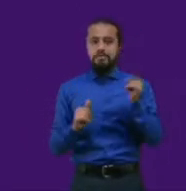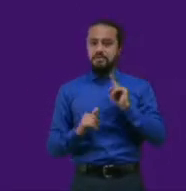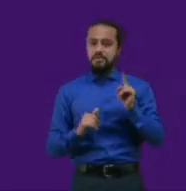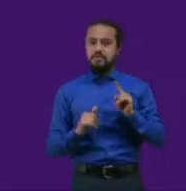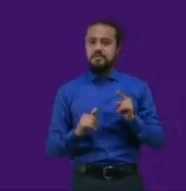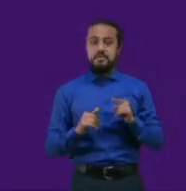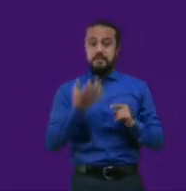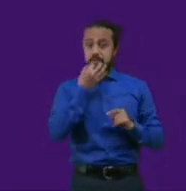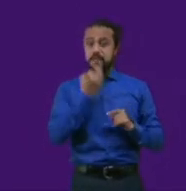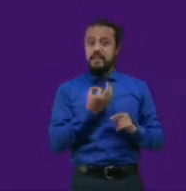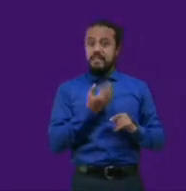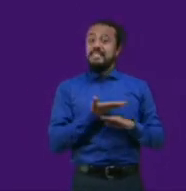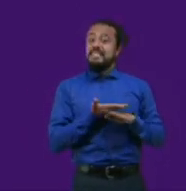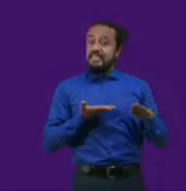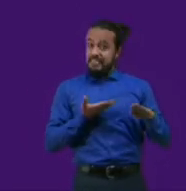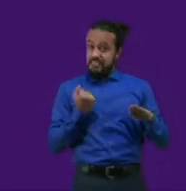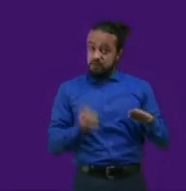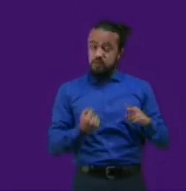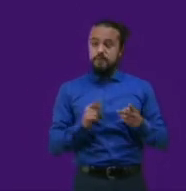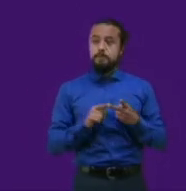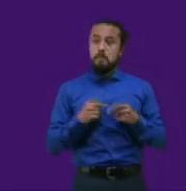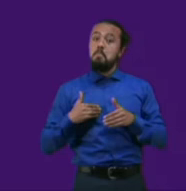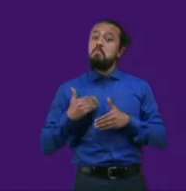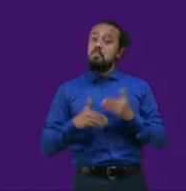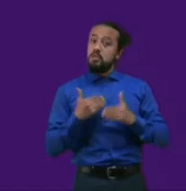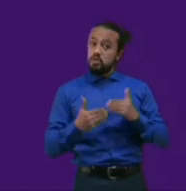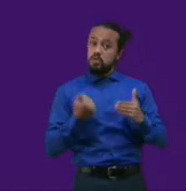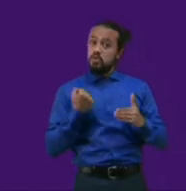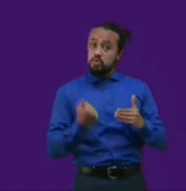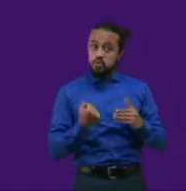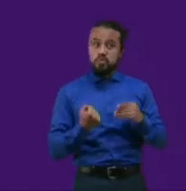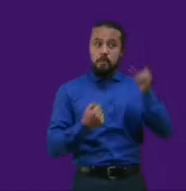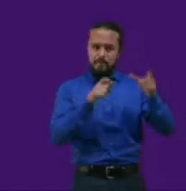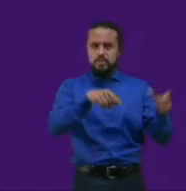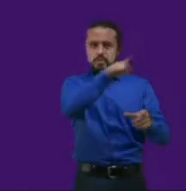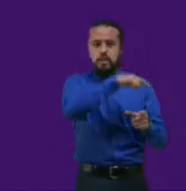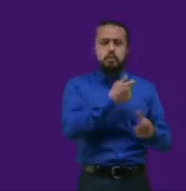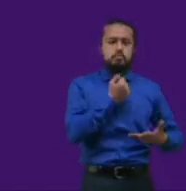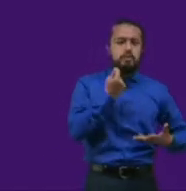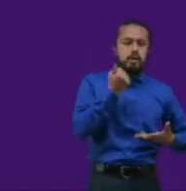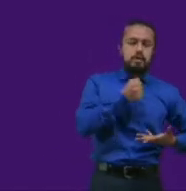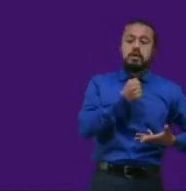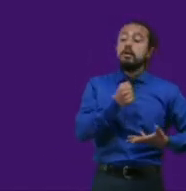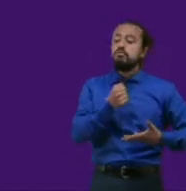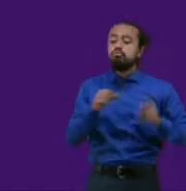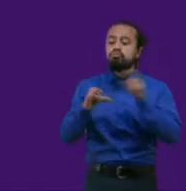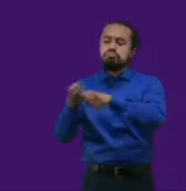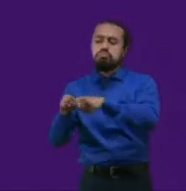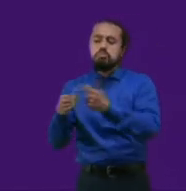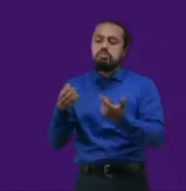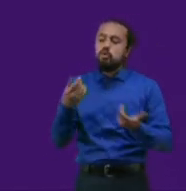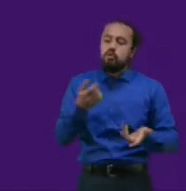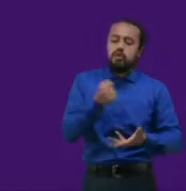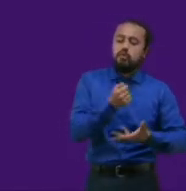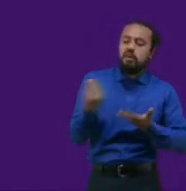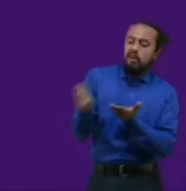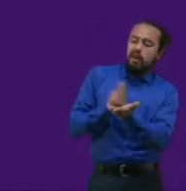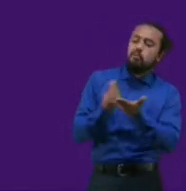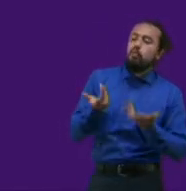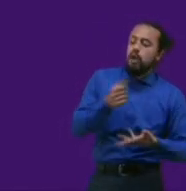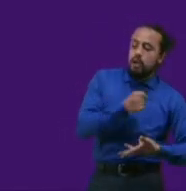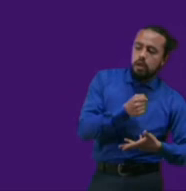proceso muy exigente, es un proceso que tiene que ser absolutamente riguroso, claro, ordenado, donde pues